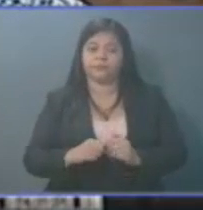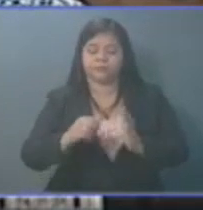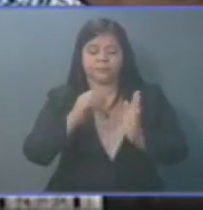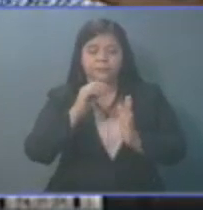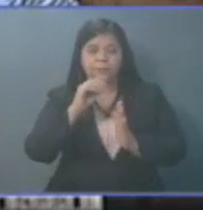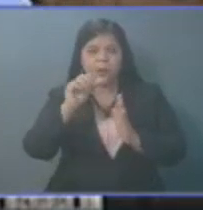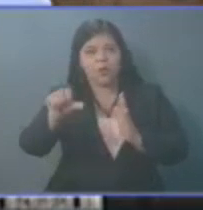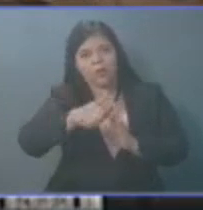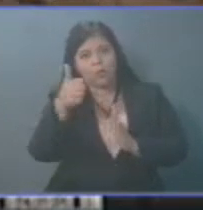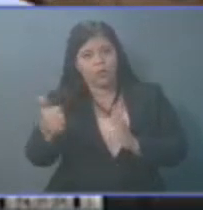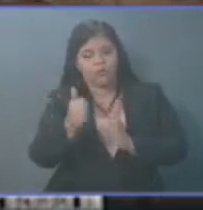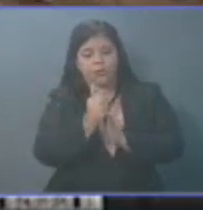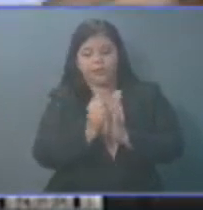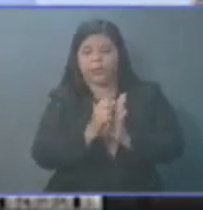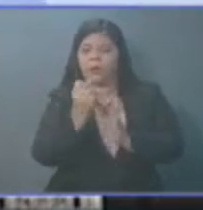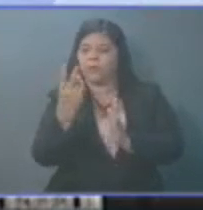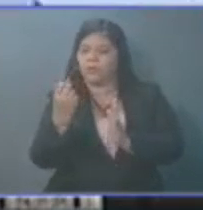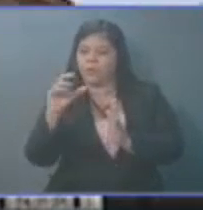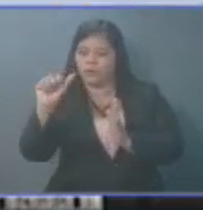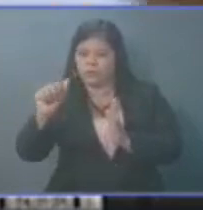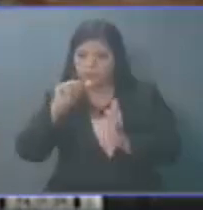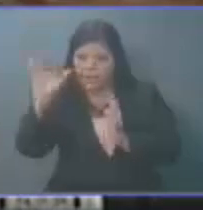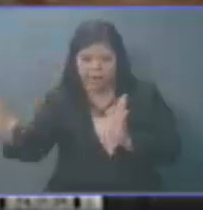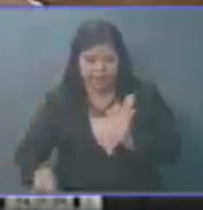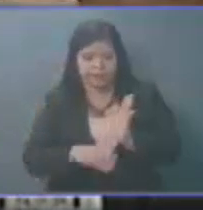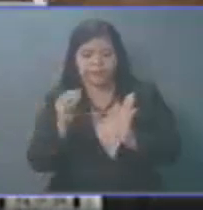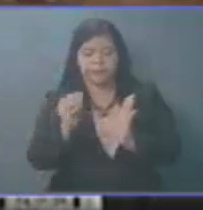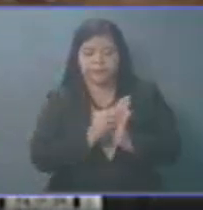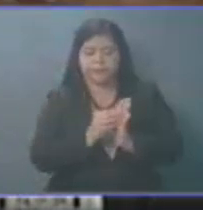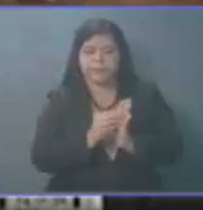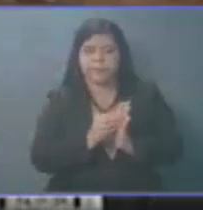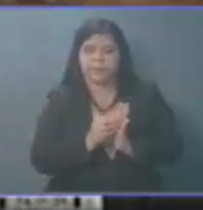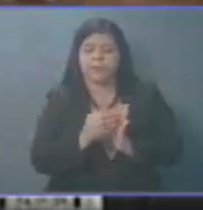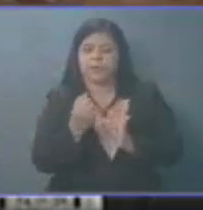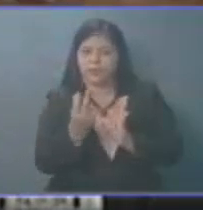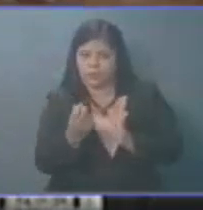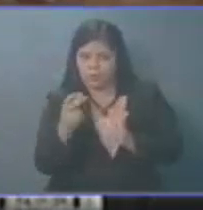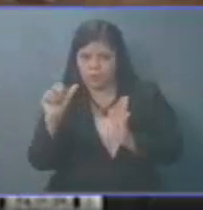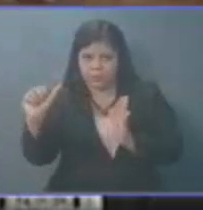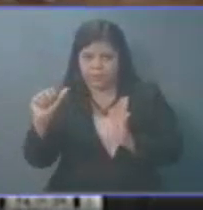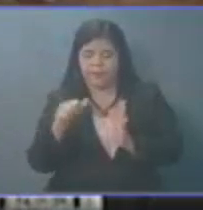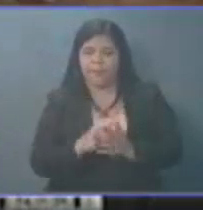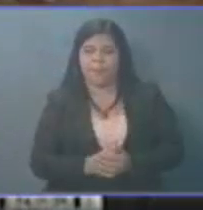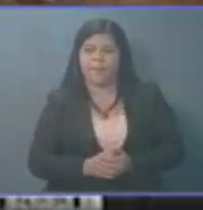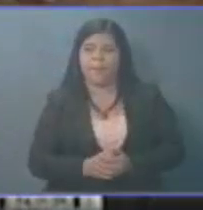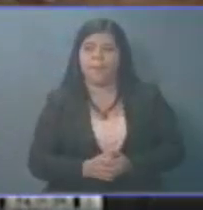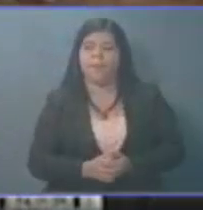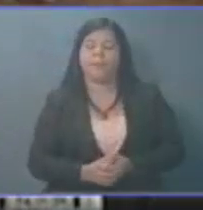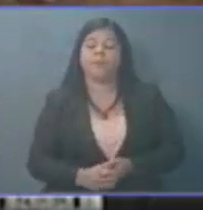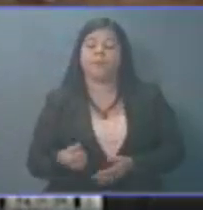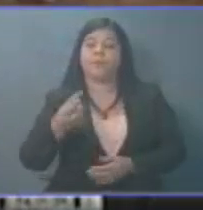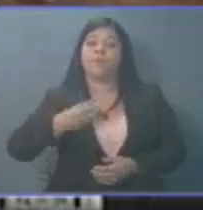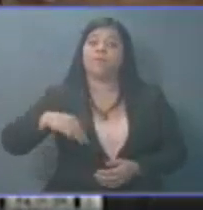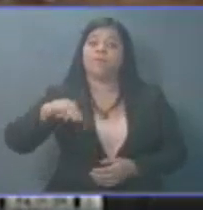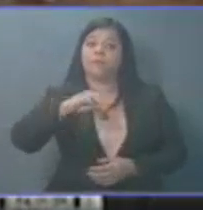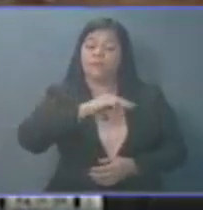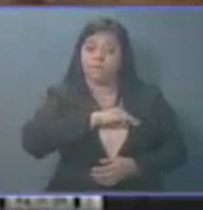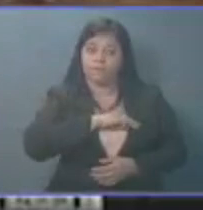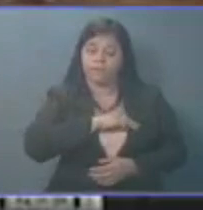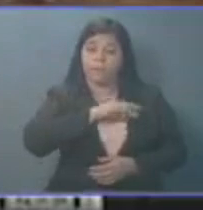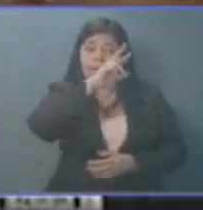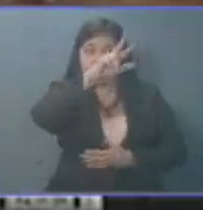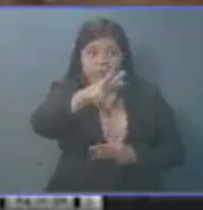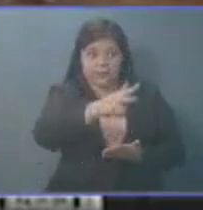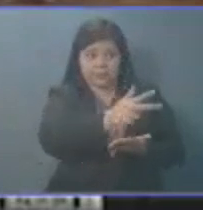Adiciónase un artículo 12A de la manera siguiente. 12A. El Ministerio de